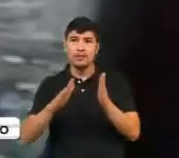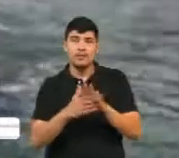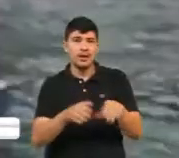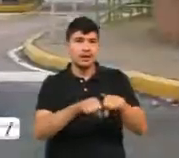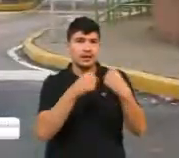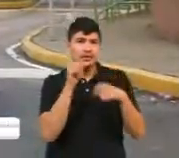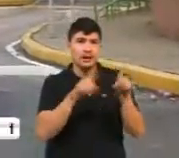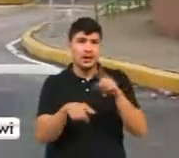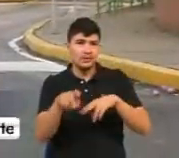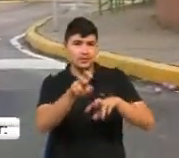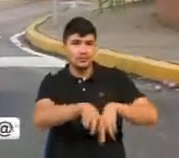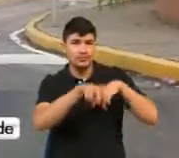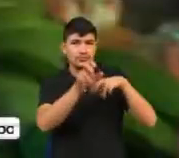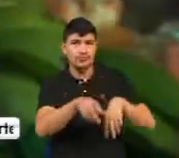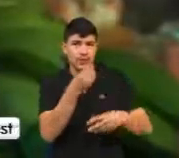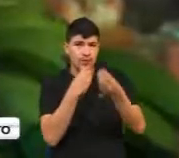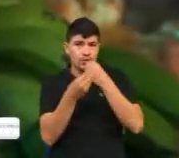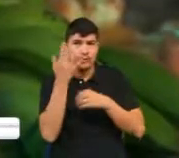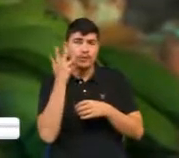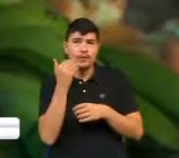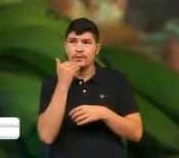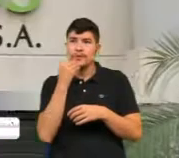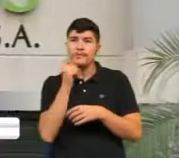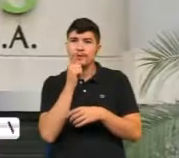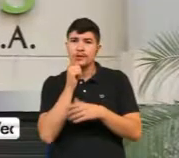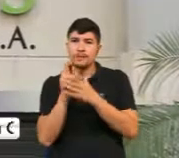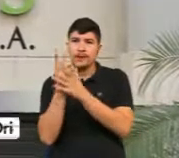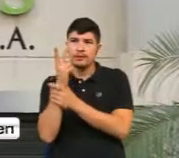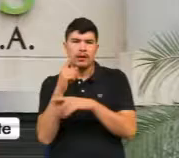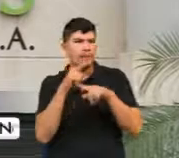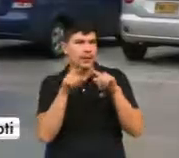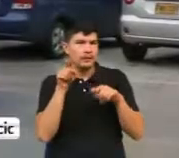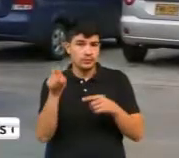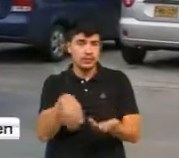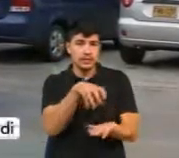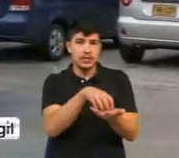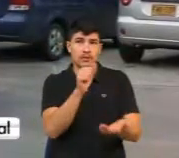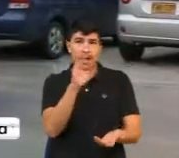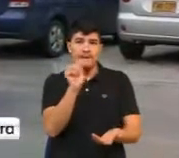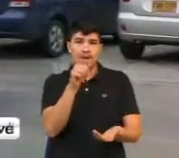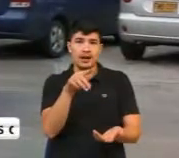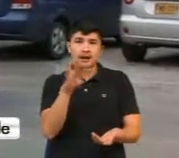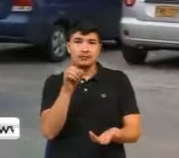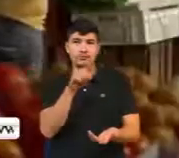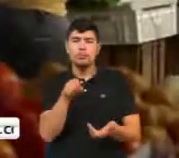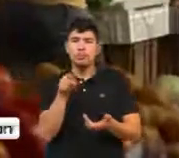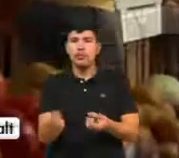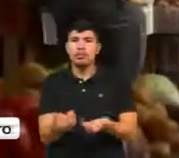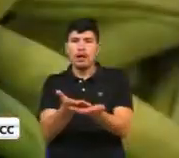que podrían sufrir ciertos productos de consumo diario como frutas y verduras sin embargo la central de abasto de bucaramanga está un parte de tranquilidad